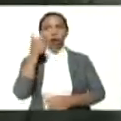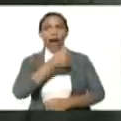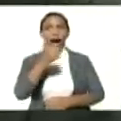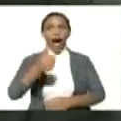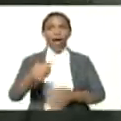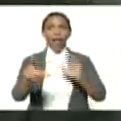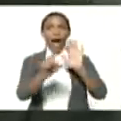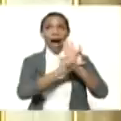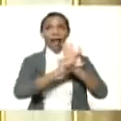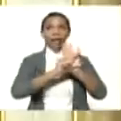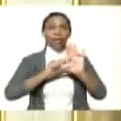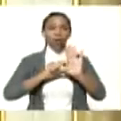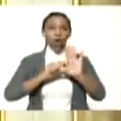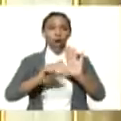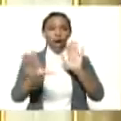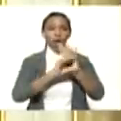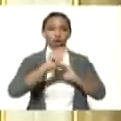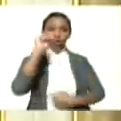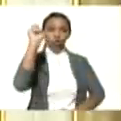de esta constitución.